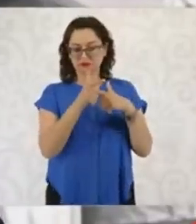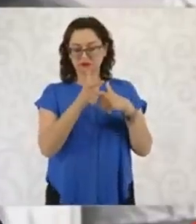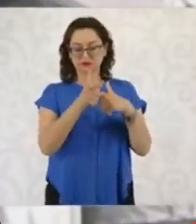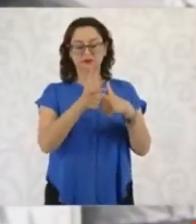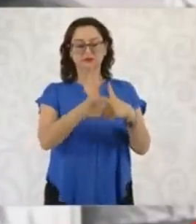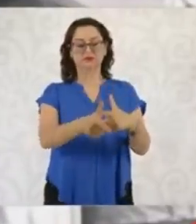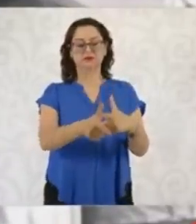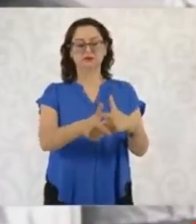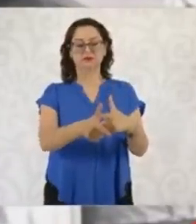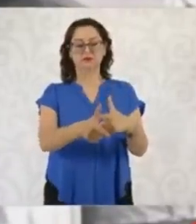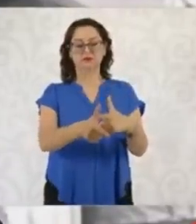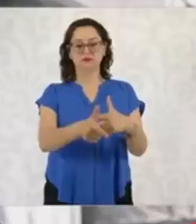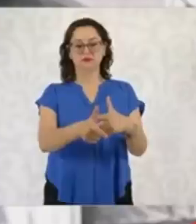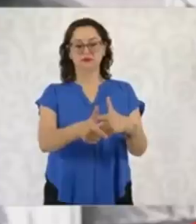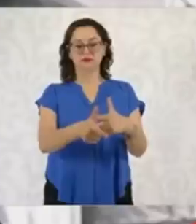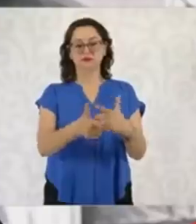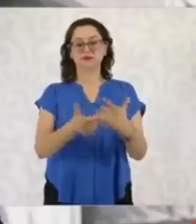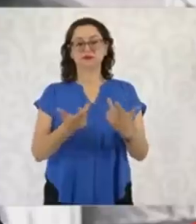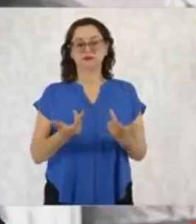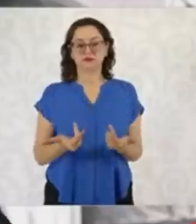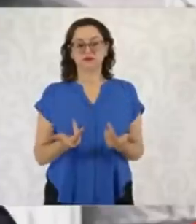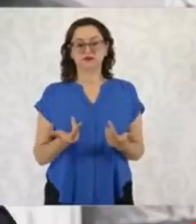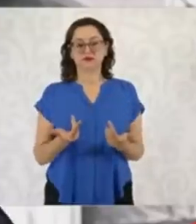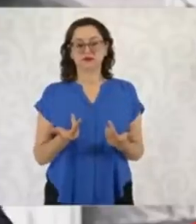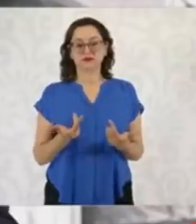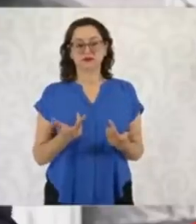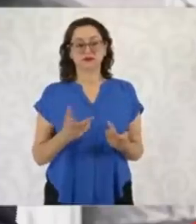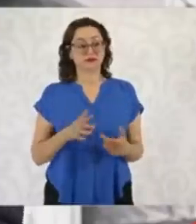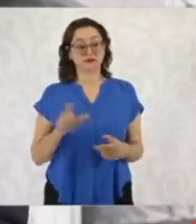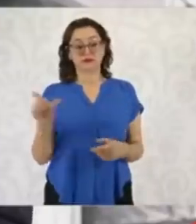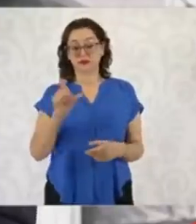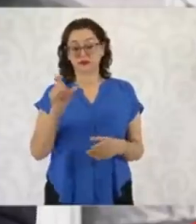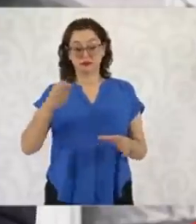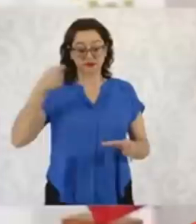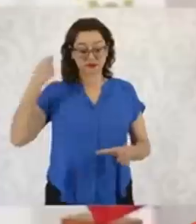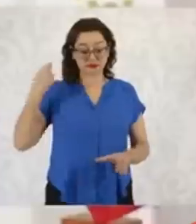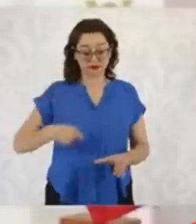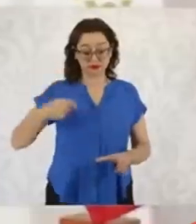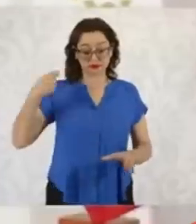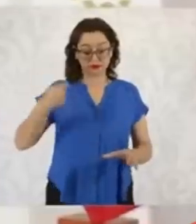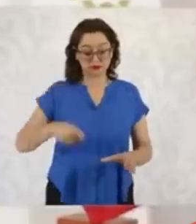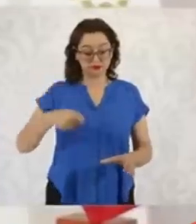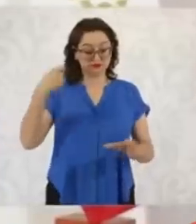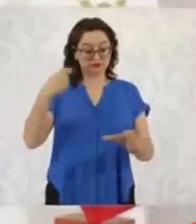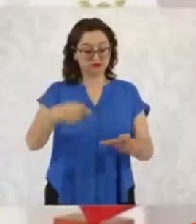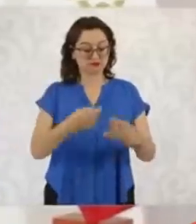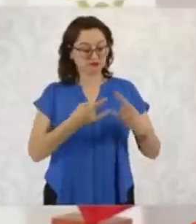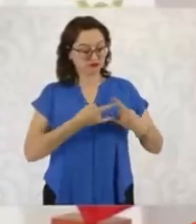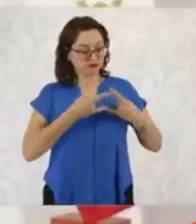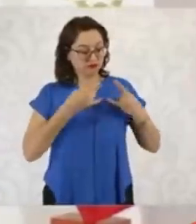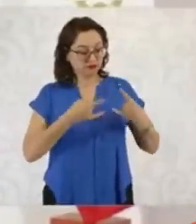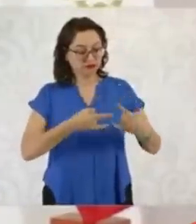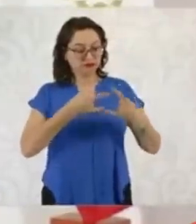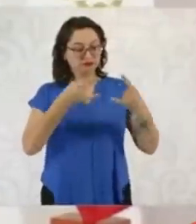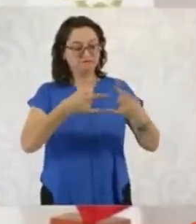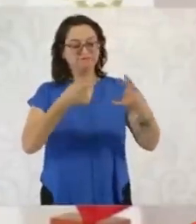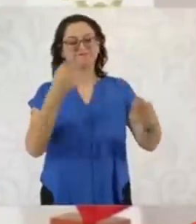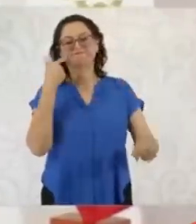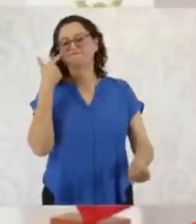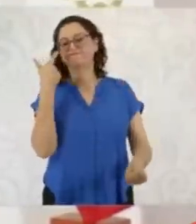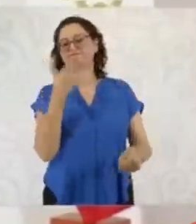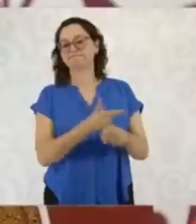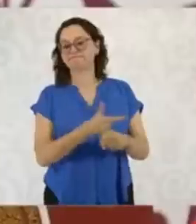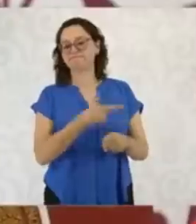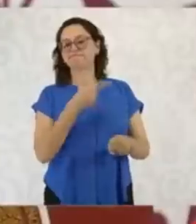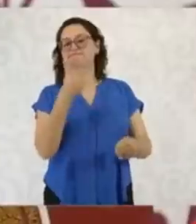van a contarnos bien la historia y vamos a poder dar detalles